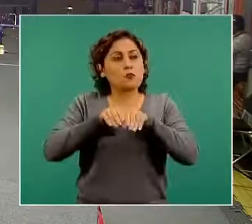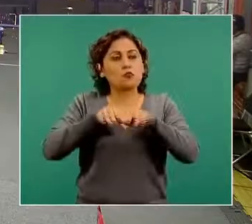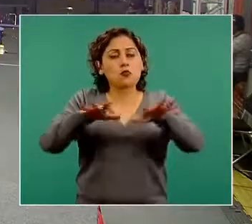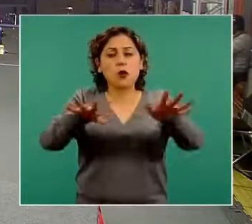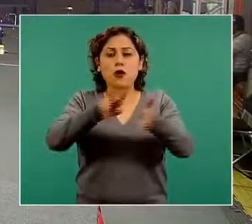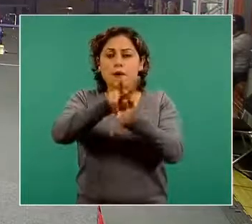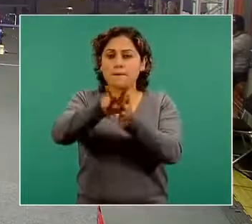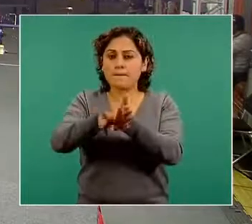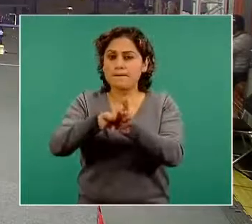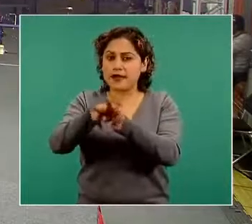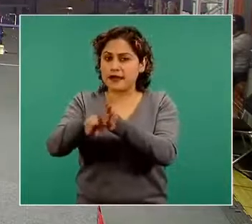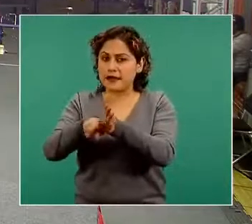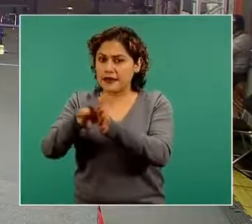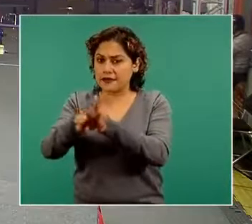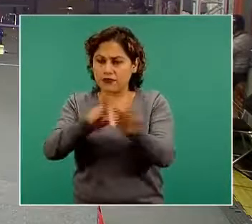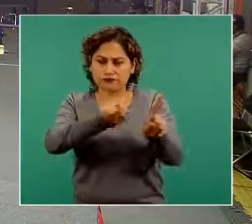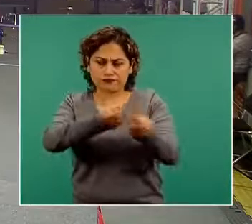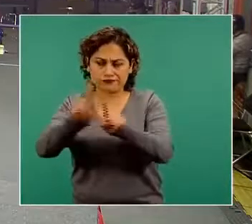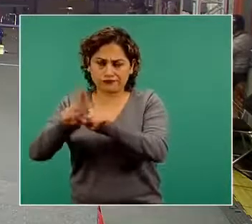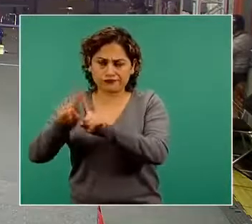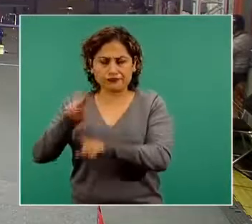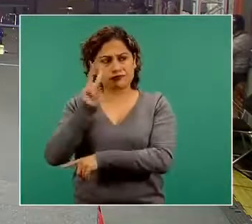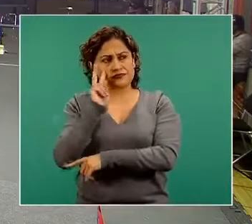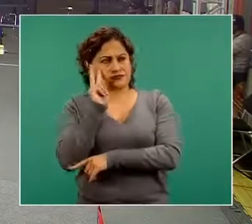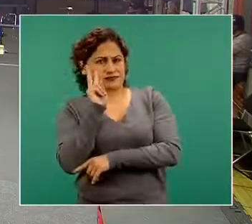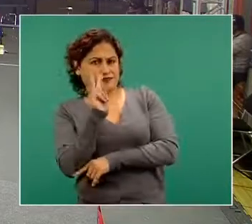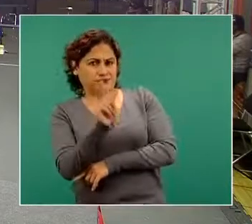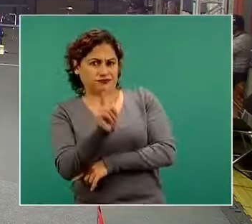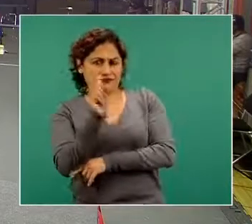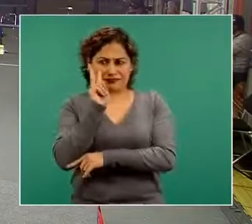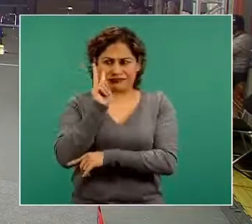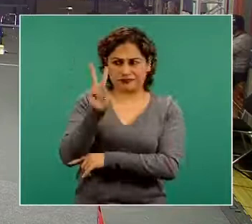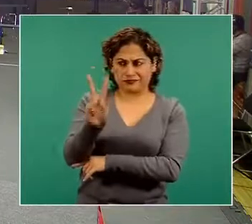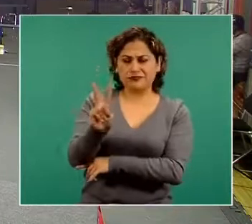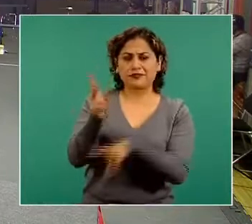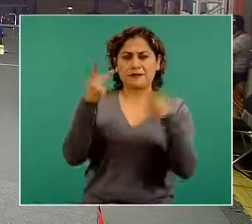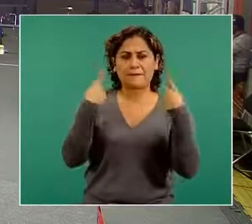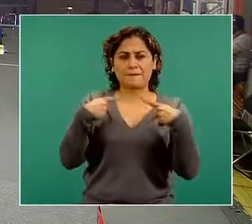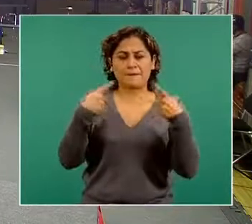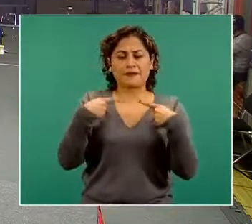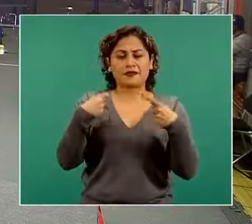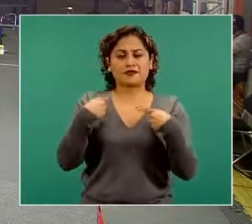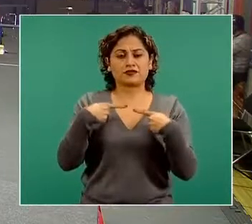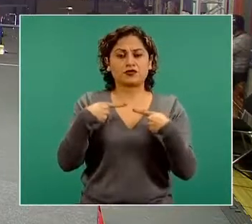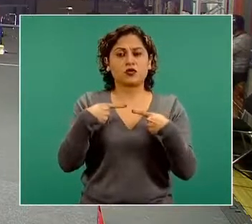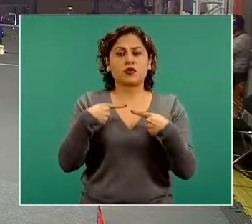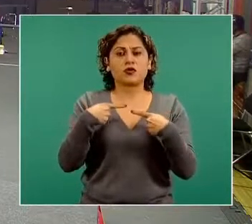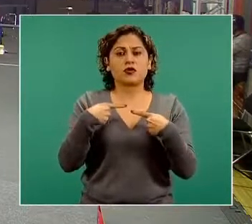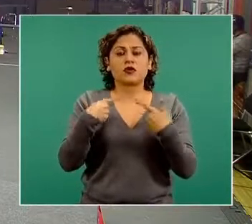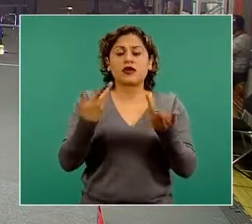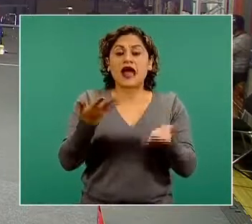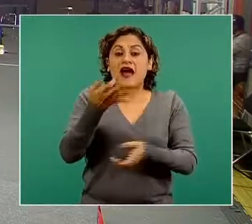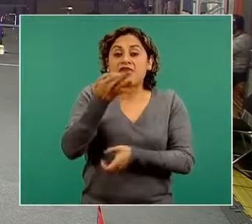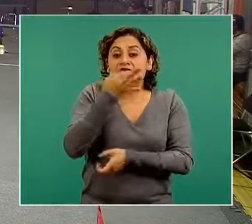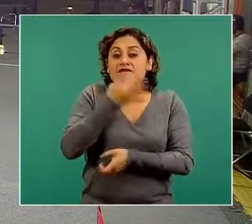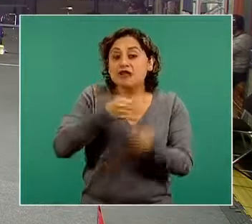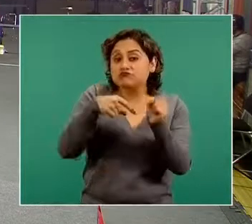donde pues se pueden ver a personas saliendo de fiestas, ya no clandestinas, ya